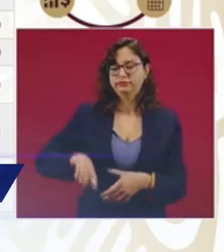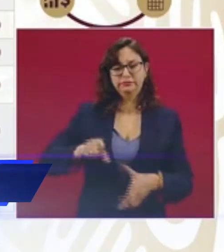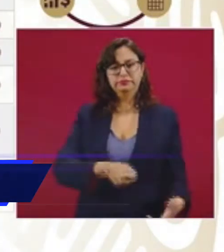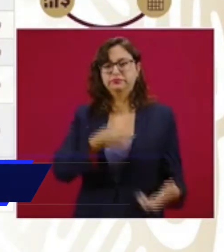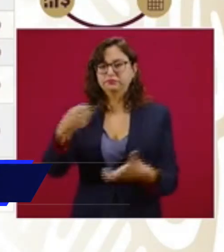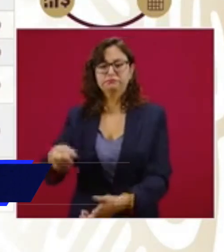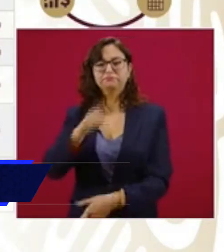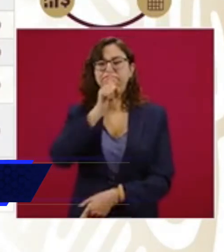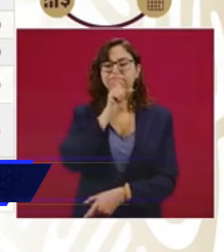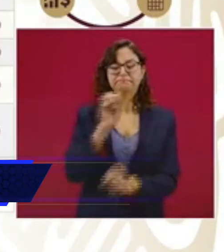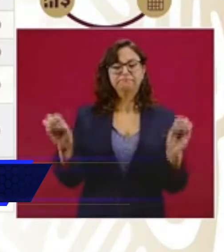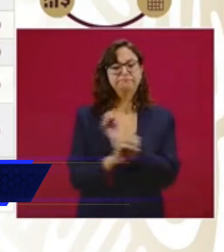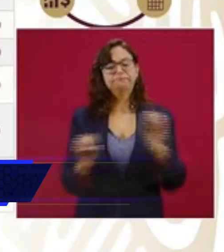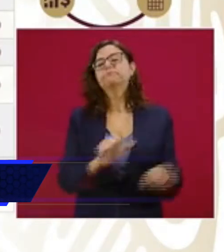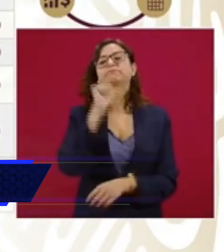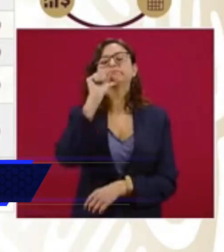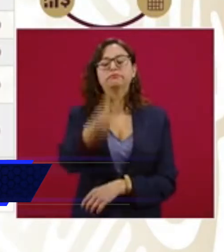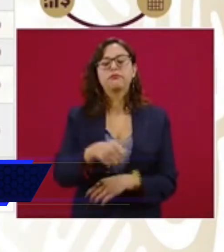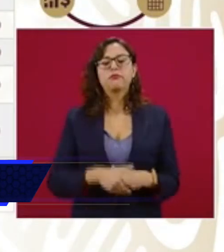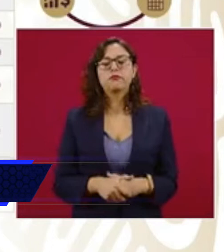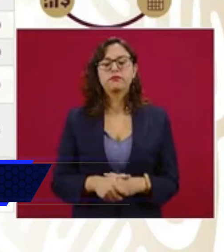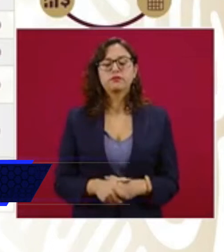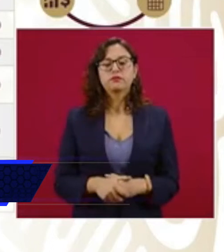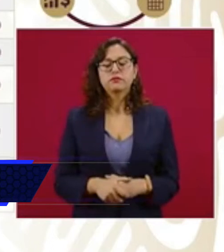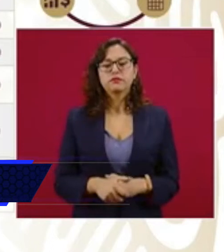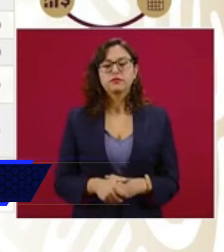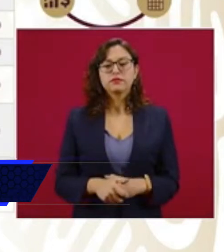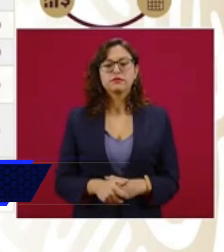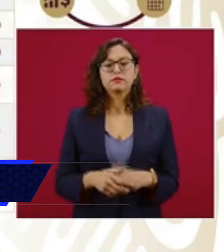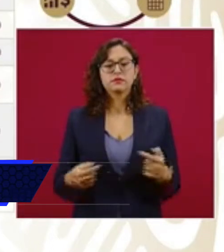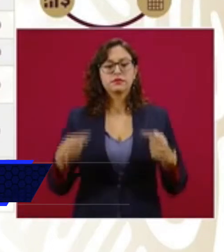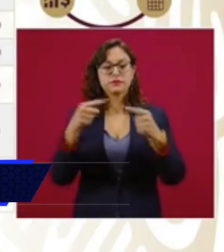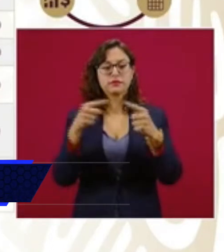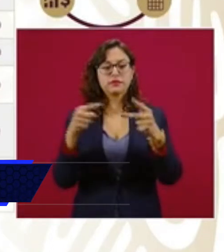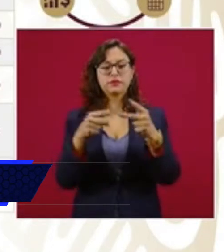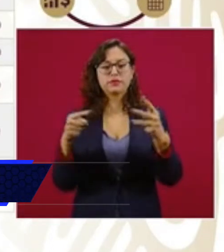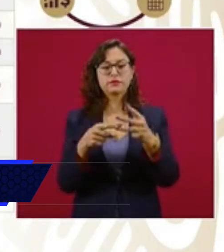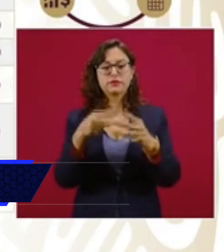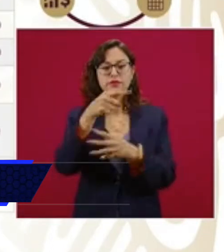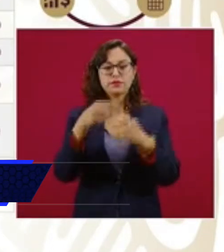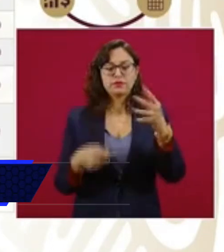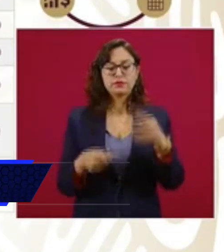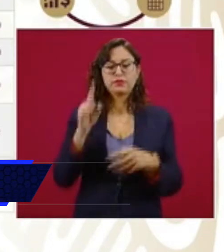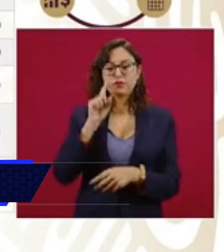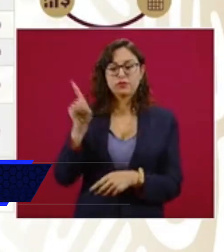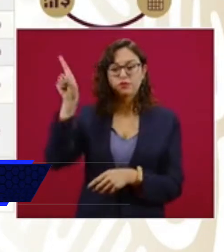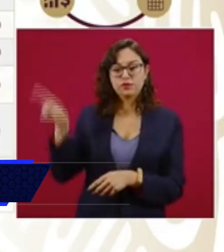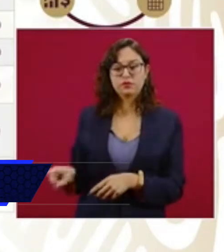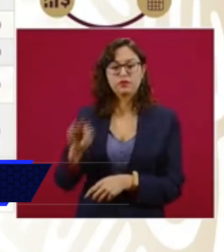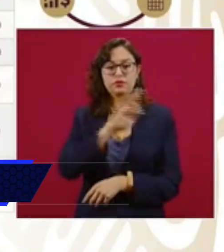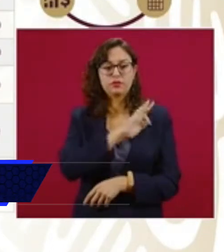estas, las cuatro primeras, iban a iniciar este mismo mes, que son libramiento carretero de San Luis Potosí, la ampliación de la